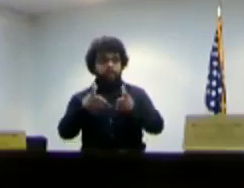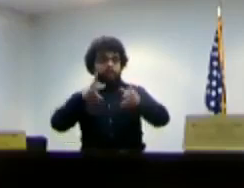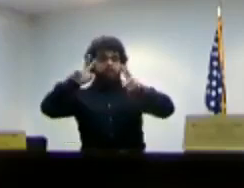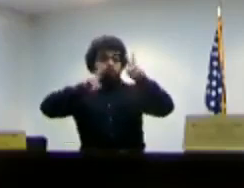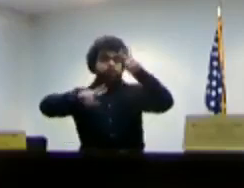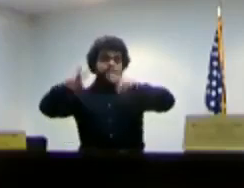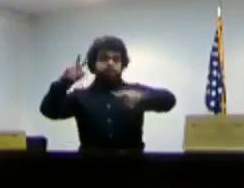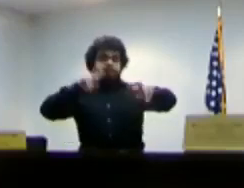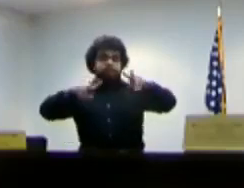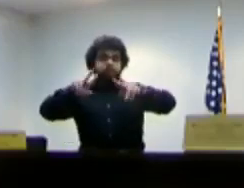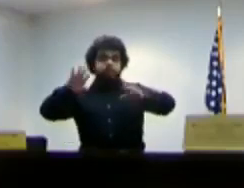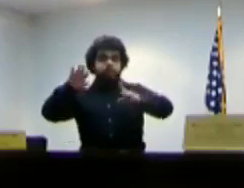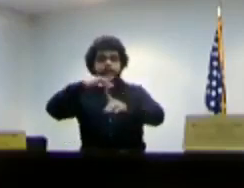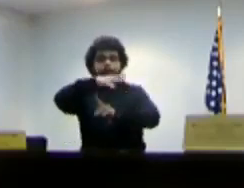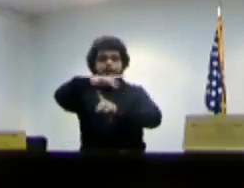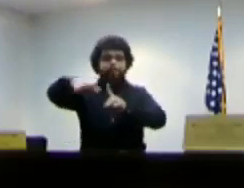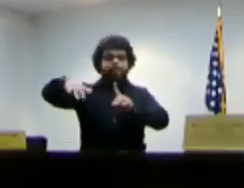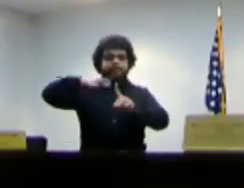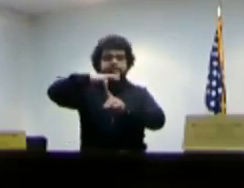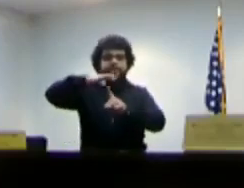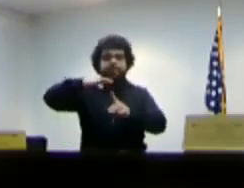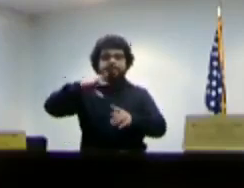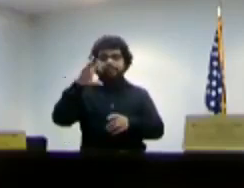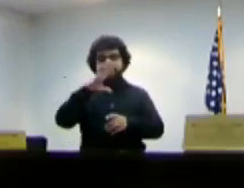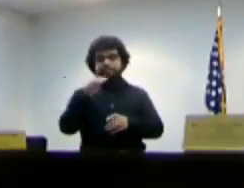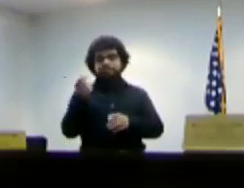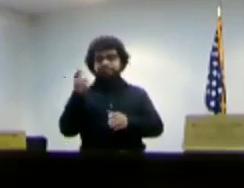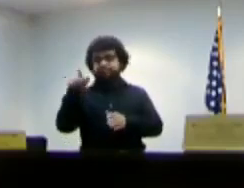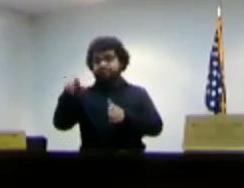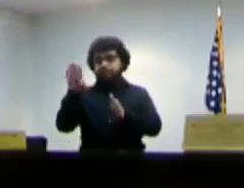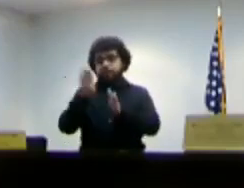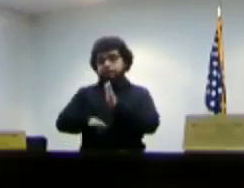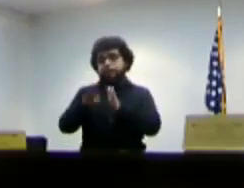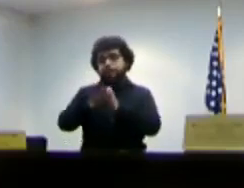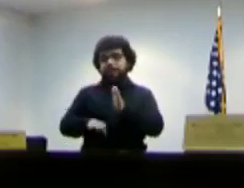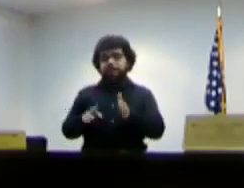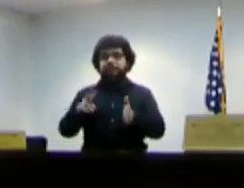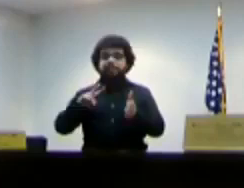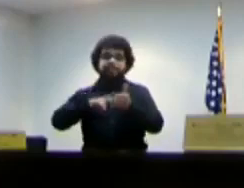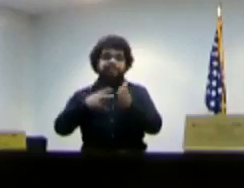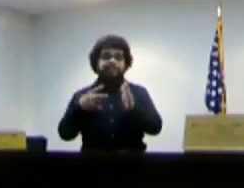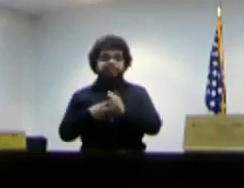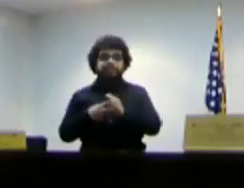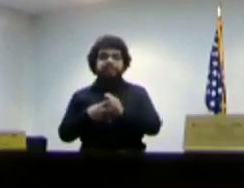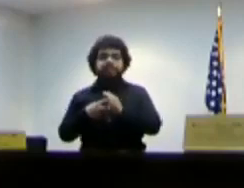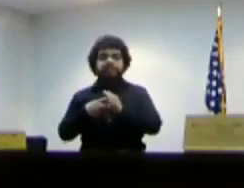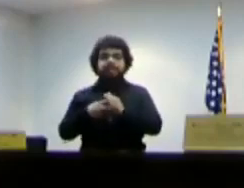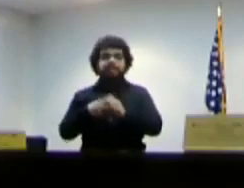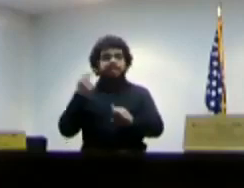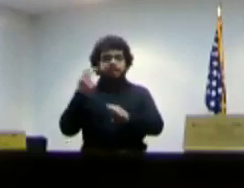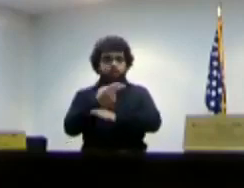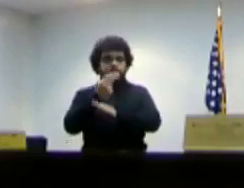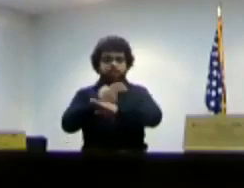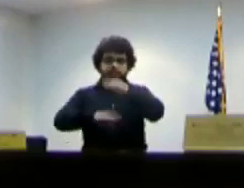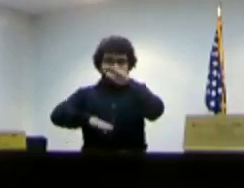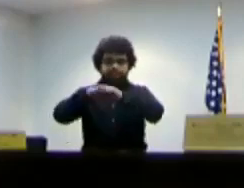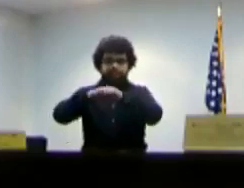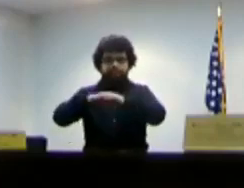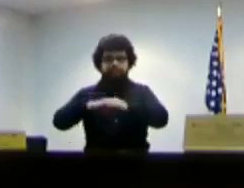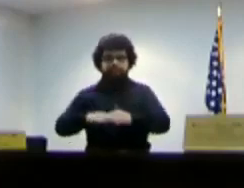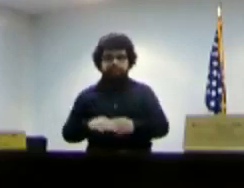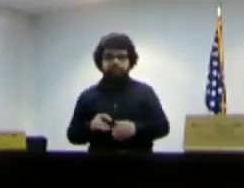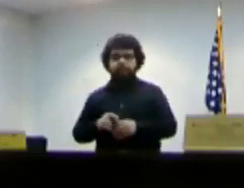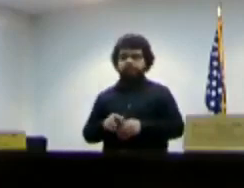y son las unidades más baratas del sistema, por lo tanto se quiere que operen a su carga máxima. Se usa más porque produce. Se